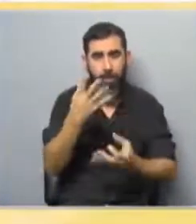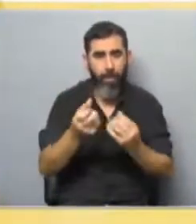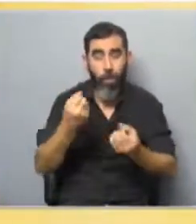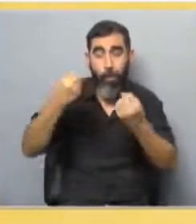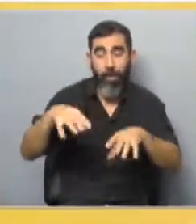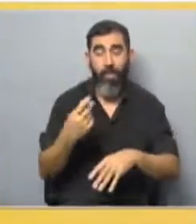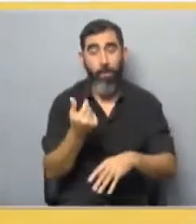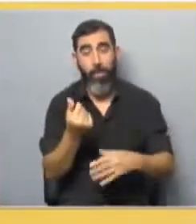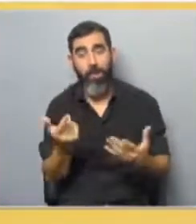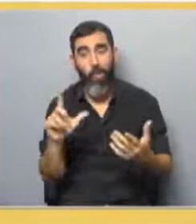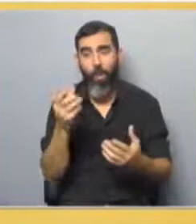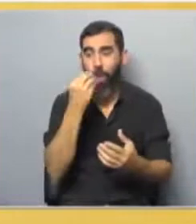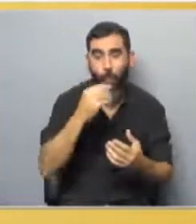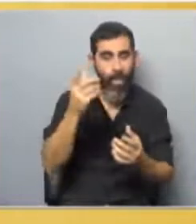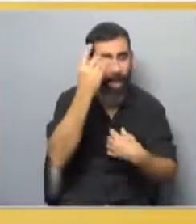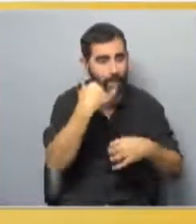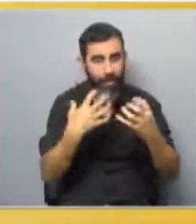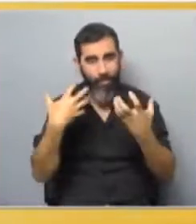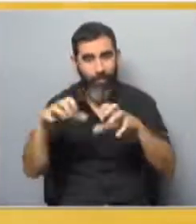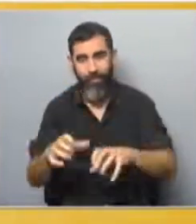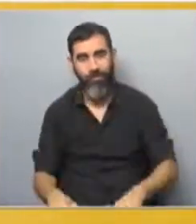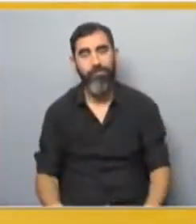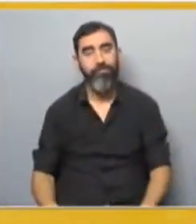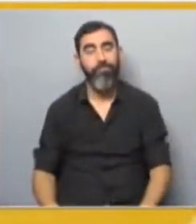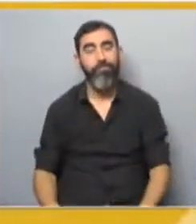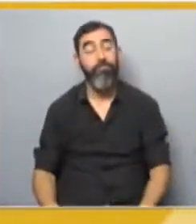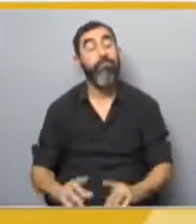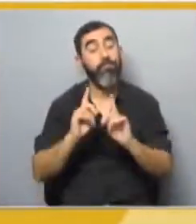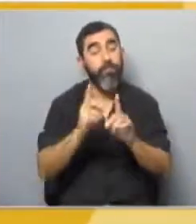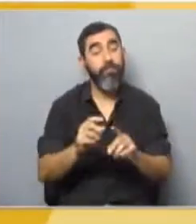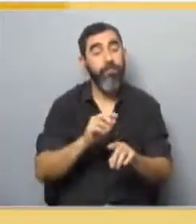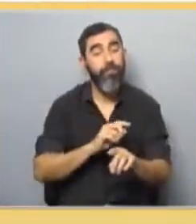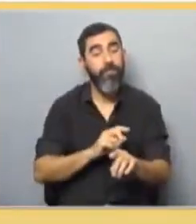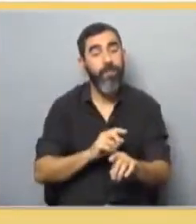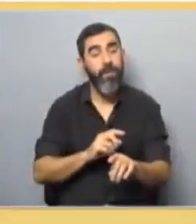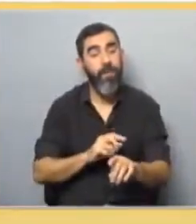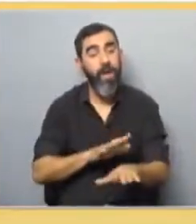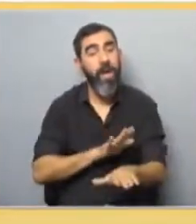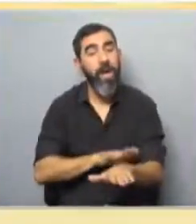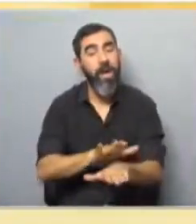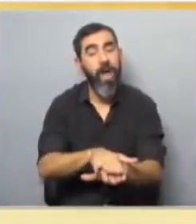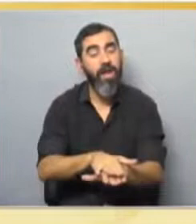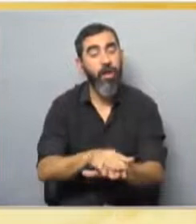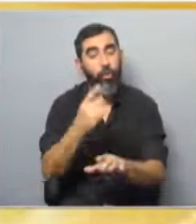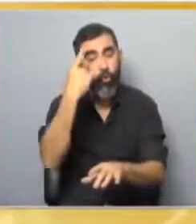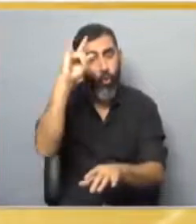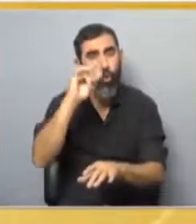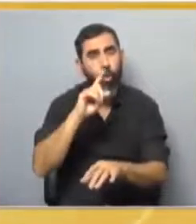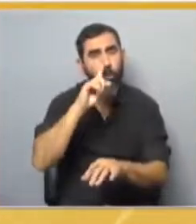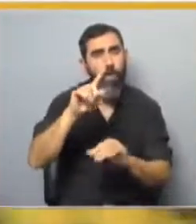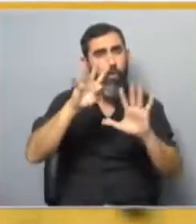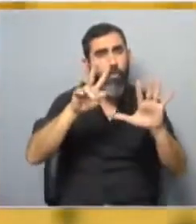plata, ¿no?, porque tiene menos áreas para forraje del animal. Y otro caso particular, la rana toro, que se introdujo en